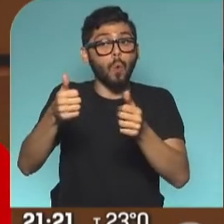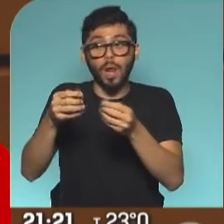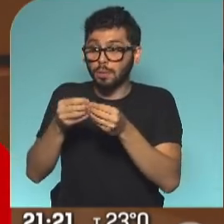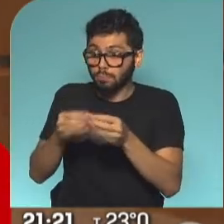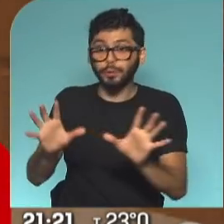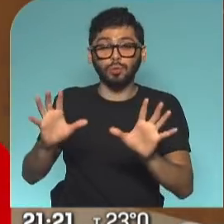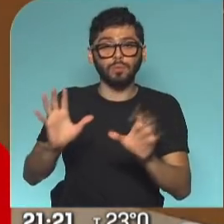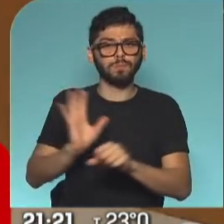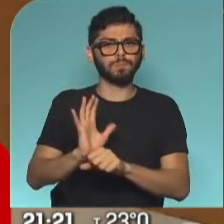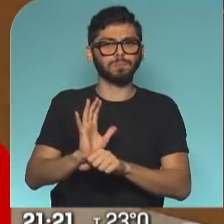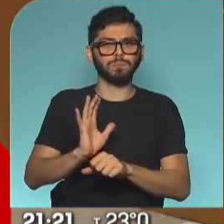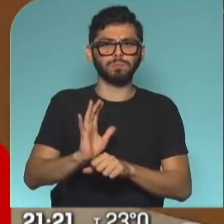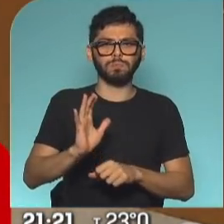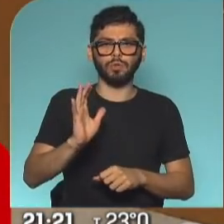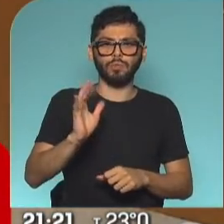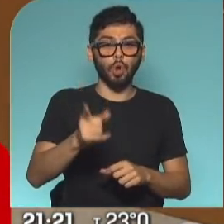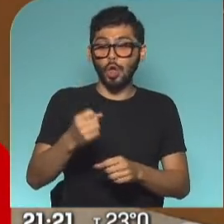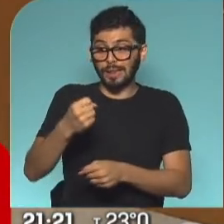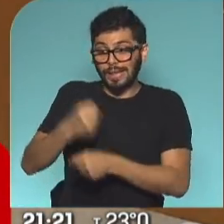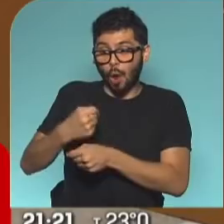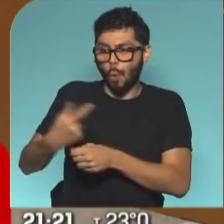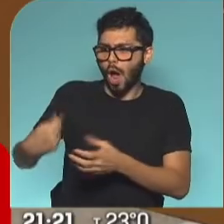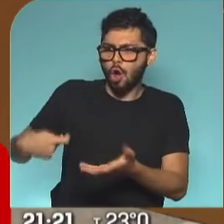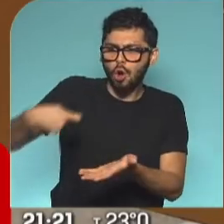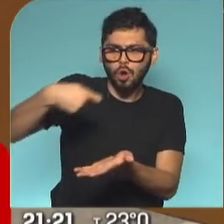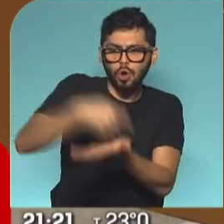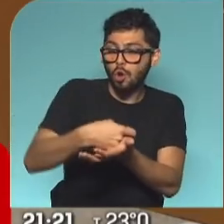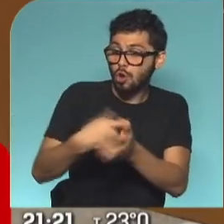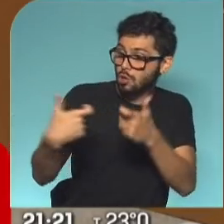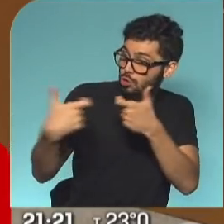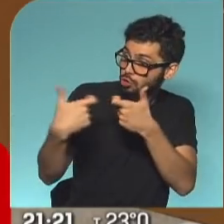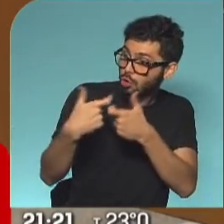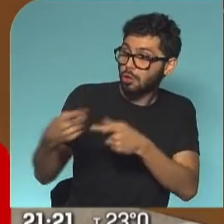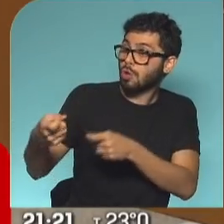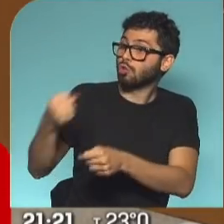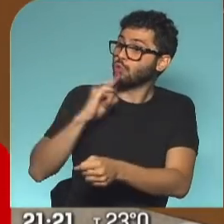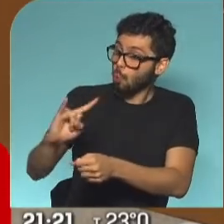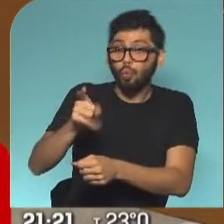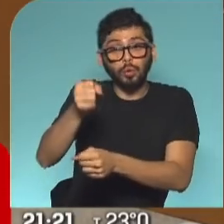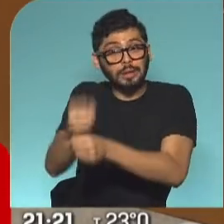pensar que alguien podía arriesgar capital de trabajo, asociarse con alguien que aportaba el trabajo,